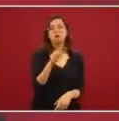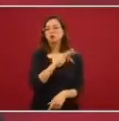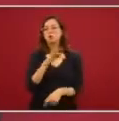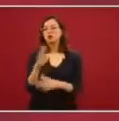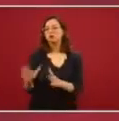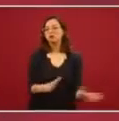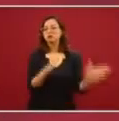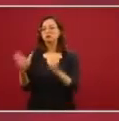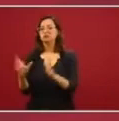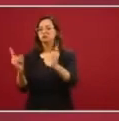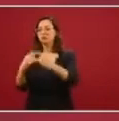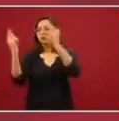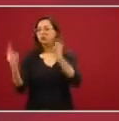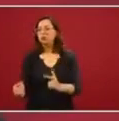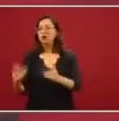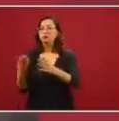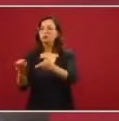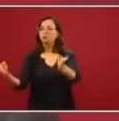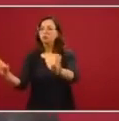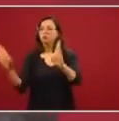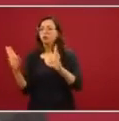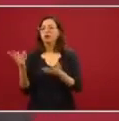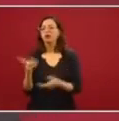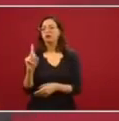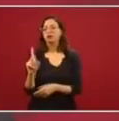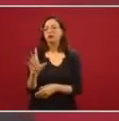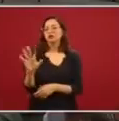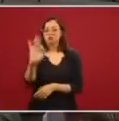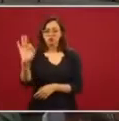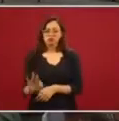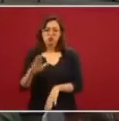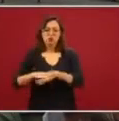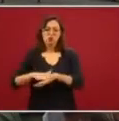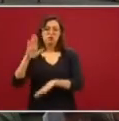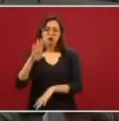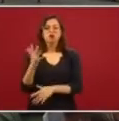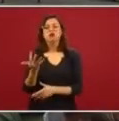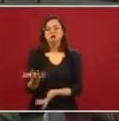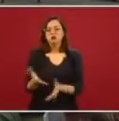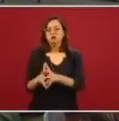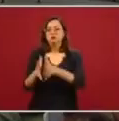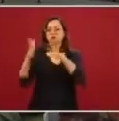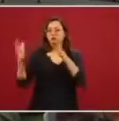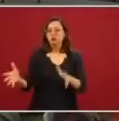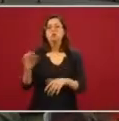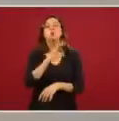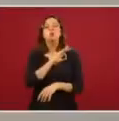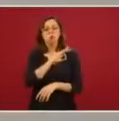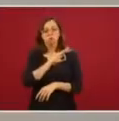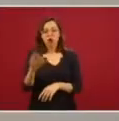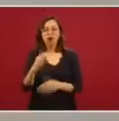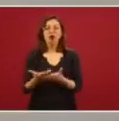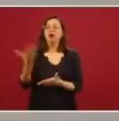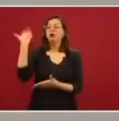y la proporción de expansión podría llegar hasta el 35 por ciento número grueso para que no digan que no dije el número lo hemos dicho desde el